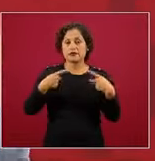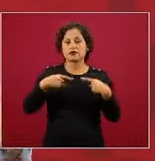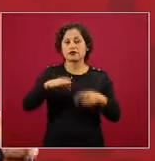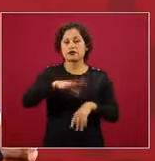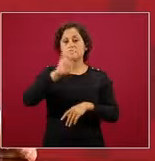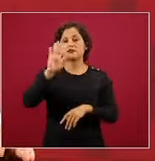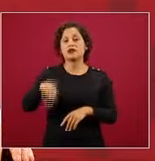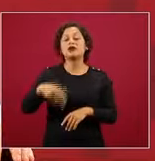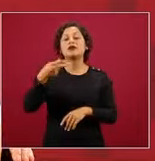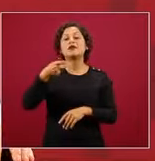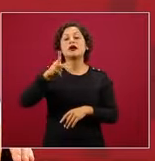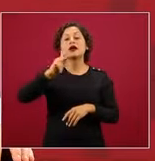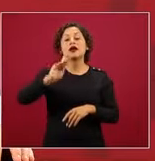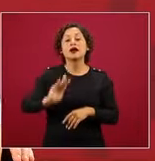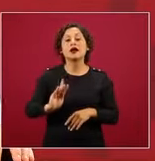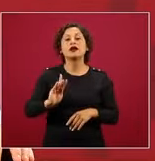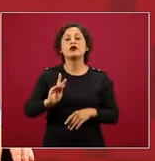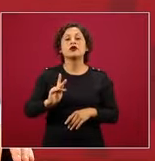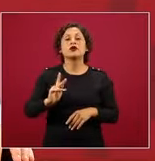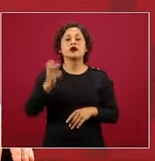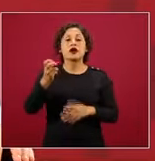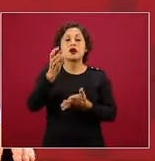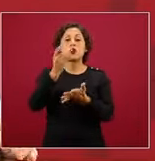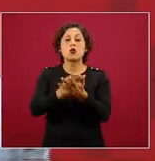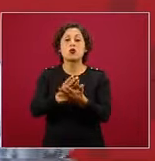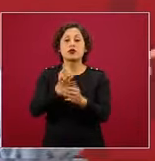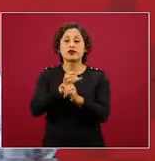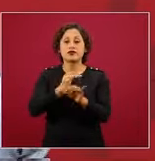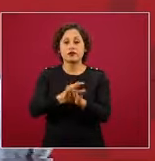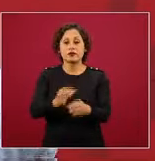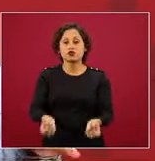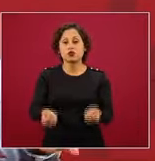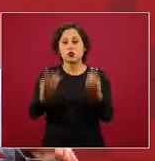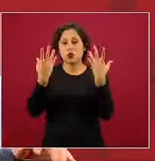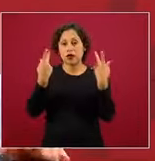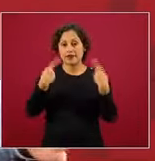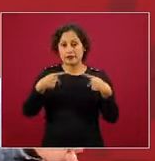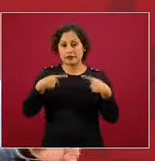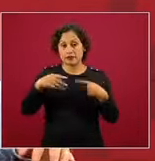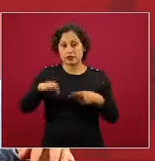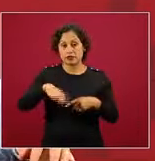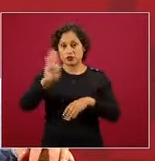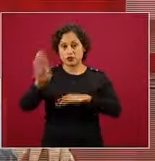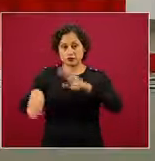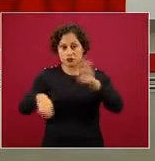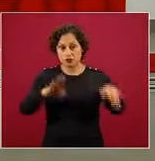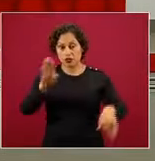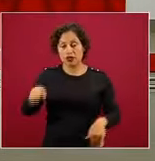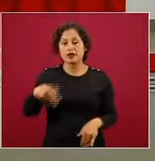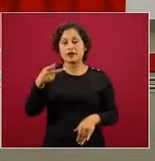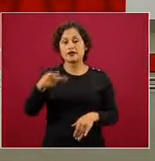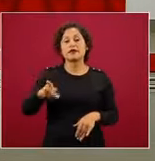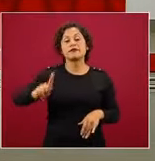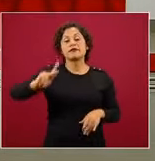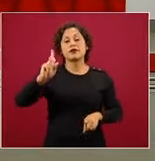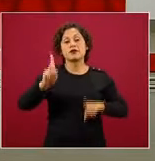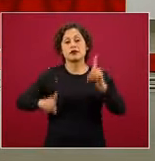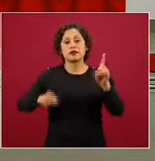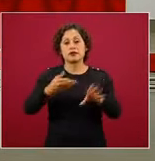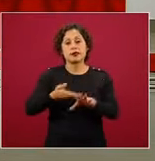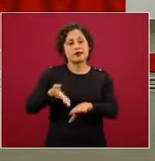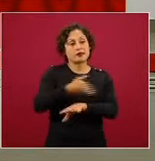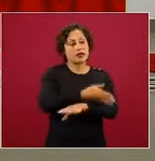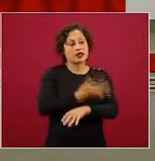de defunciones y su contraste con lo que se hubiera esperado de acuerdo a lo observado en los últimos 5 años, ¿no? Pero eso tampoco es